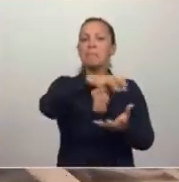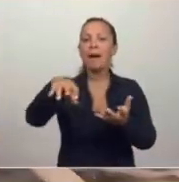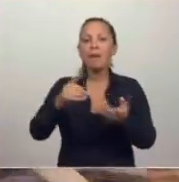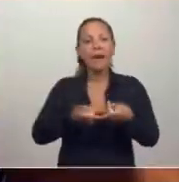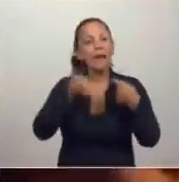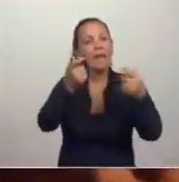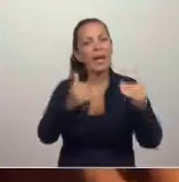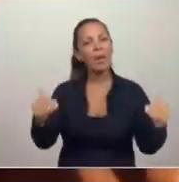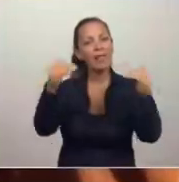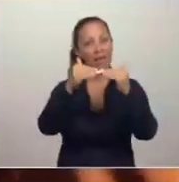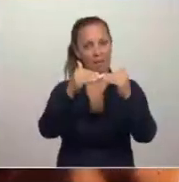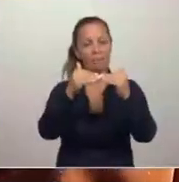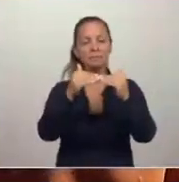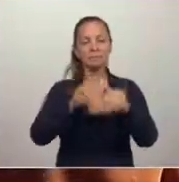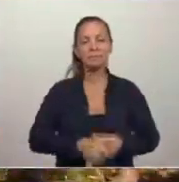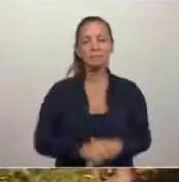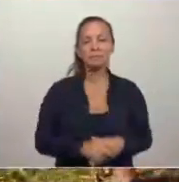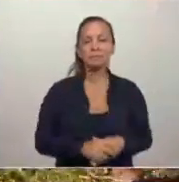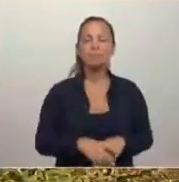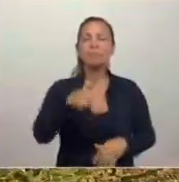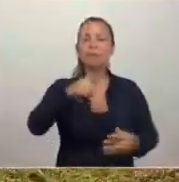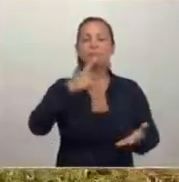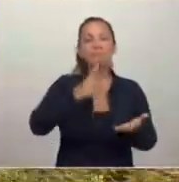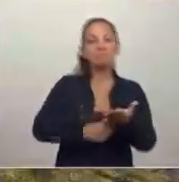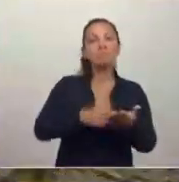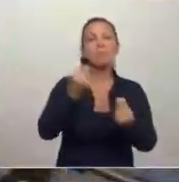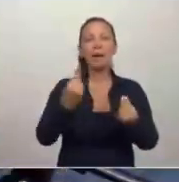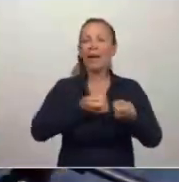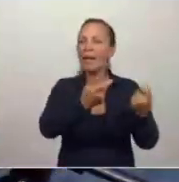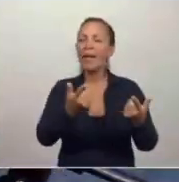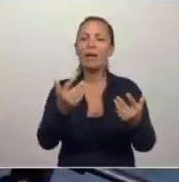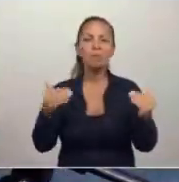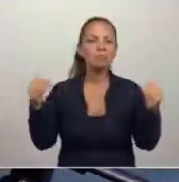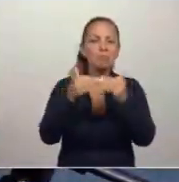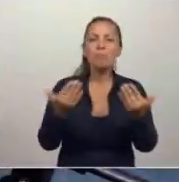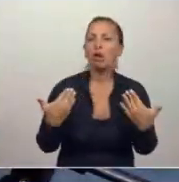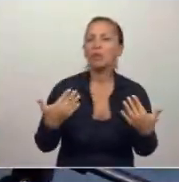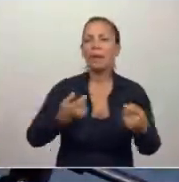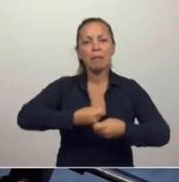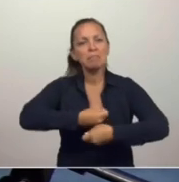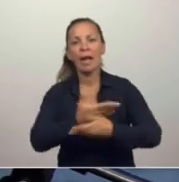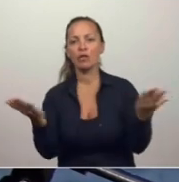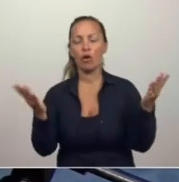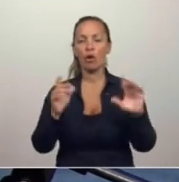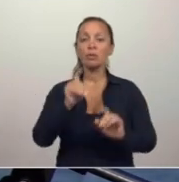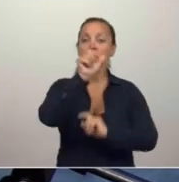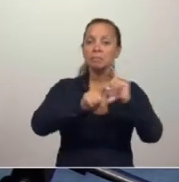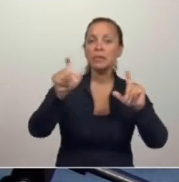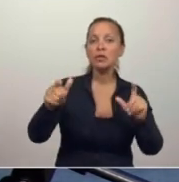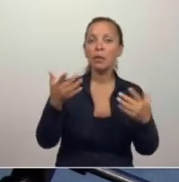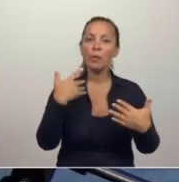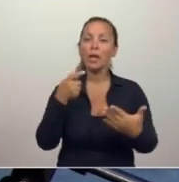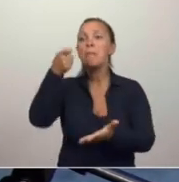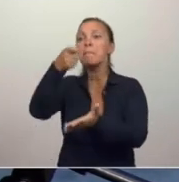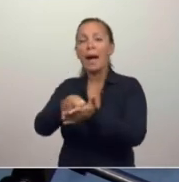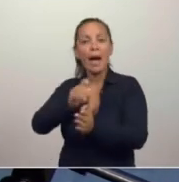igualación una política de oportunidades para todos y todas aquellos que obviamente se pudieron pagar